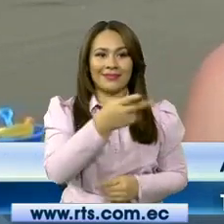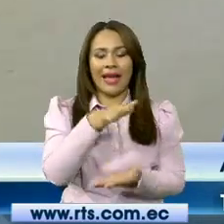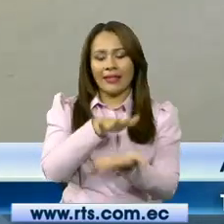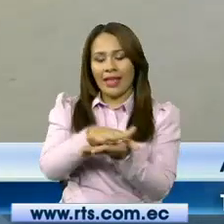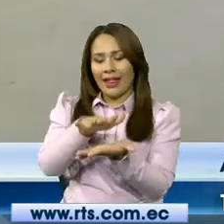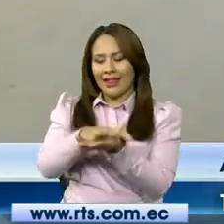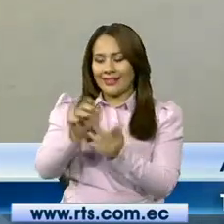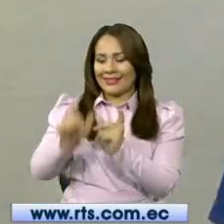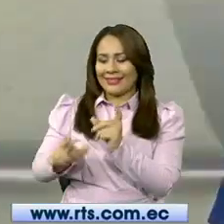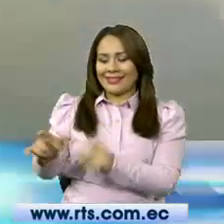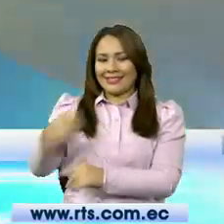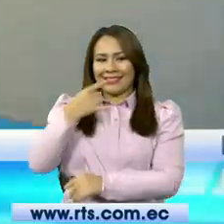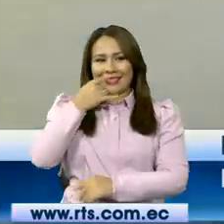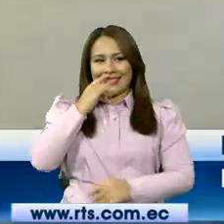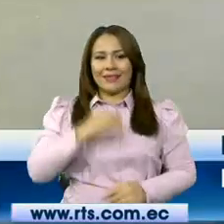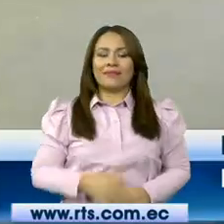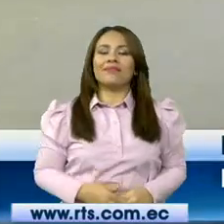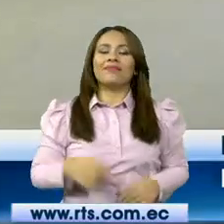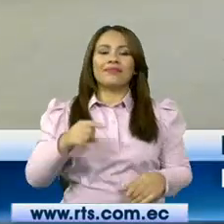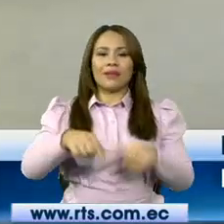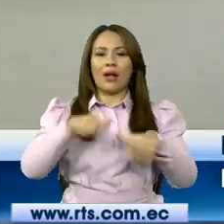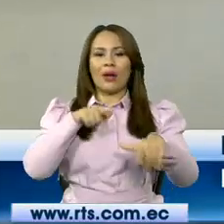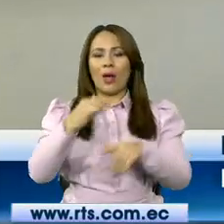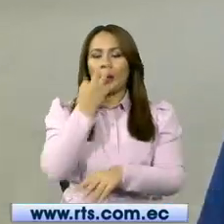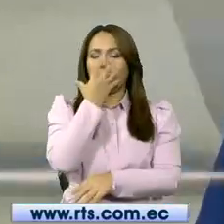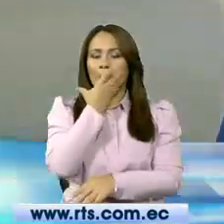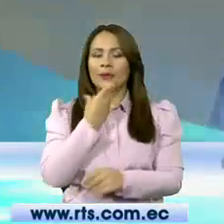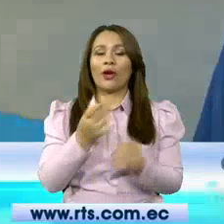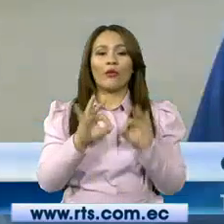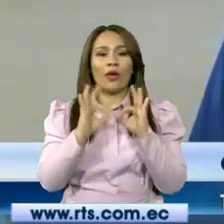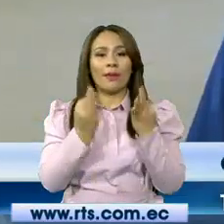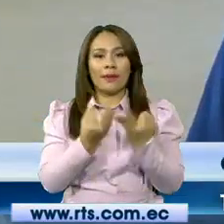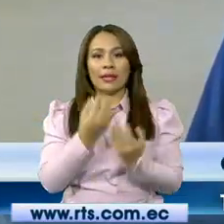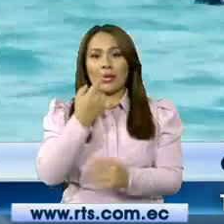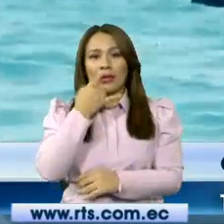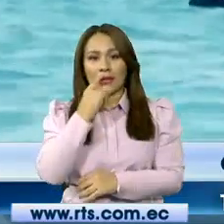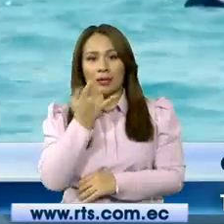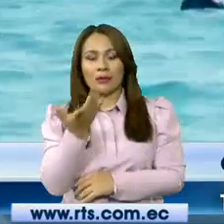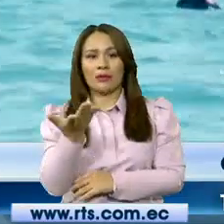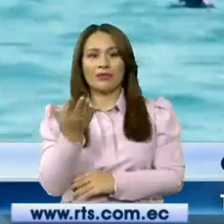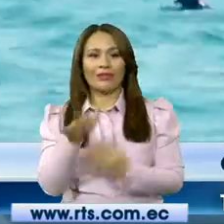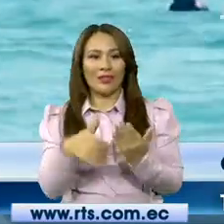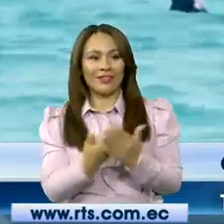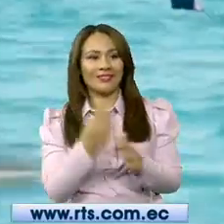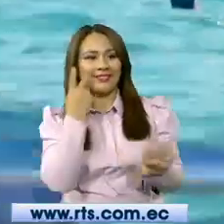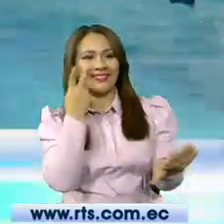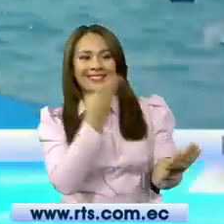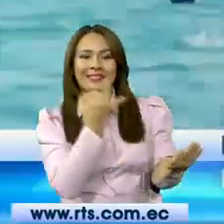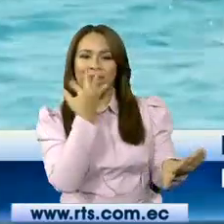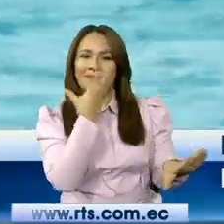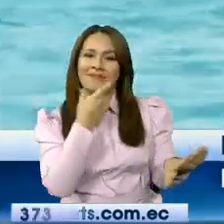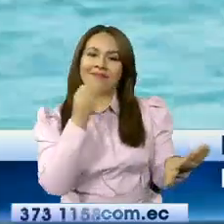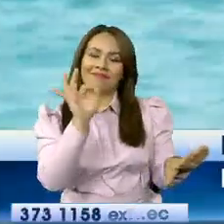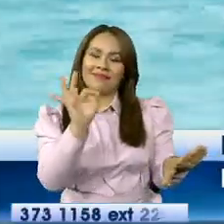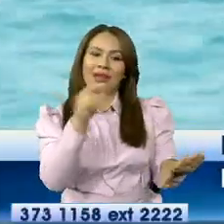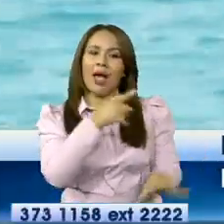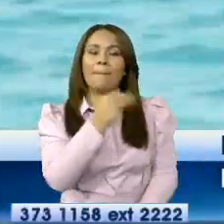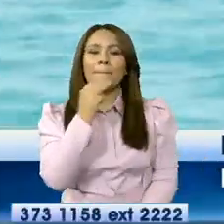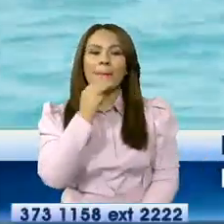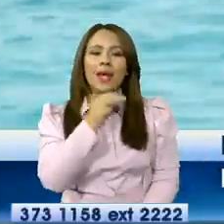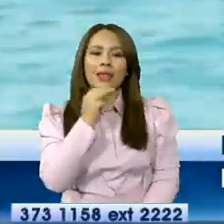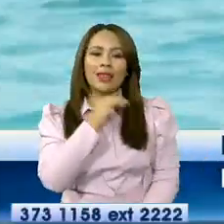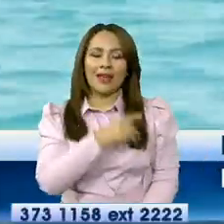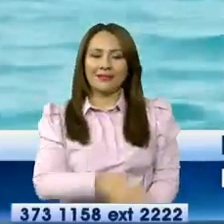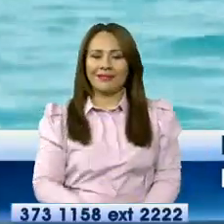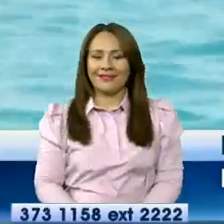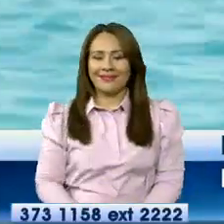niños. No hay lugar más bonito, especialmente para familias con niños, que estar en la playa. Con cámaras, Eduardo García, desde Manta, provincia de Manabí,